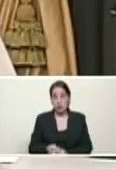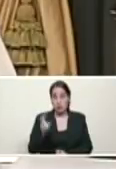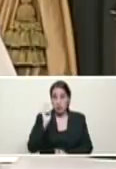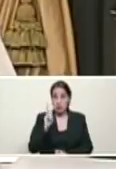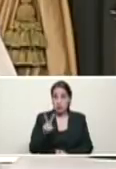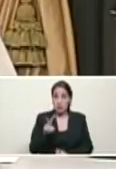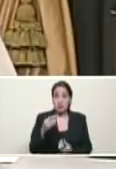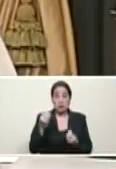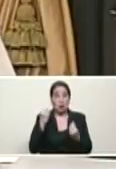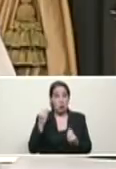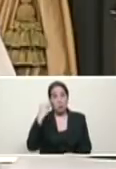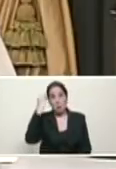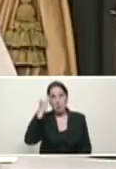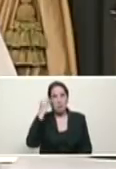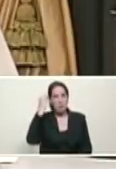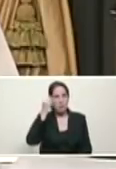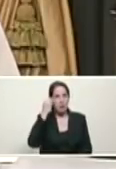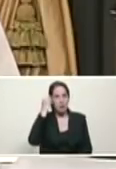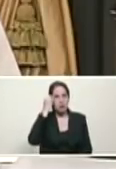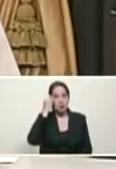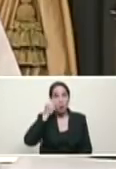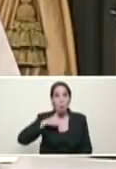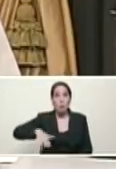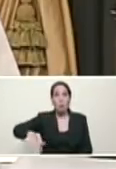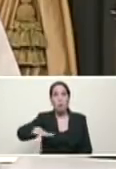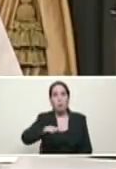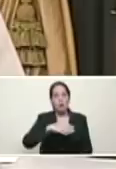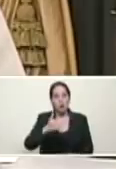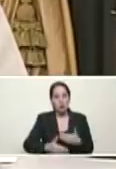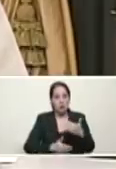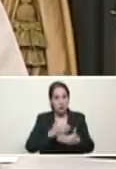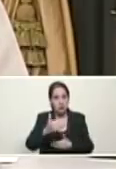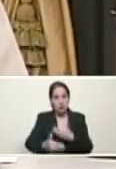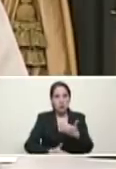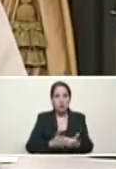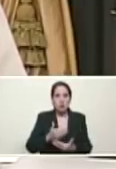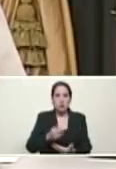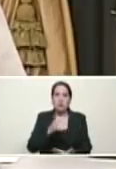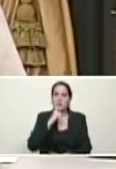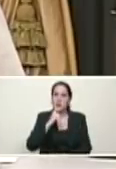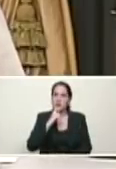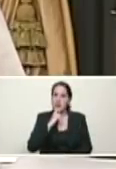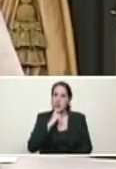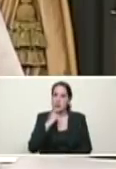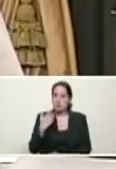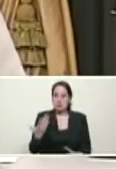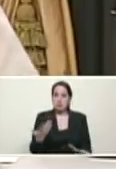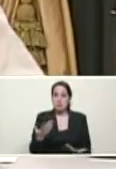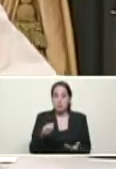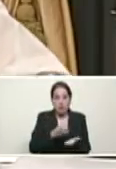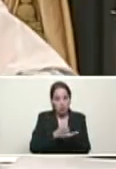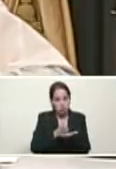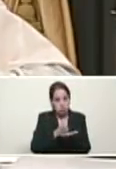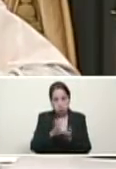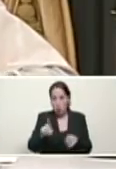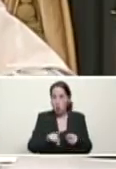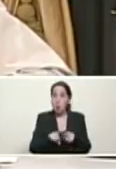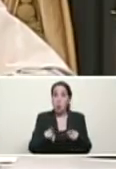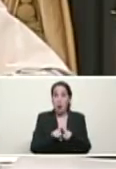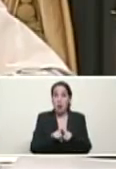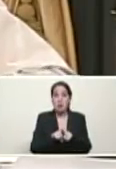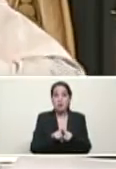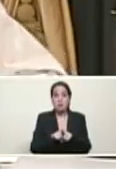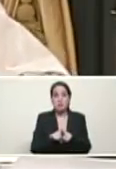los conspiradores, cuando ven a un pueblo avanzando en medio de dificultades, quiere decir que cuando avanzamos en medio de dificultades se